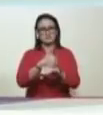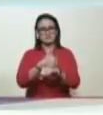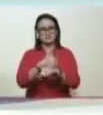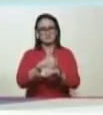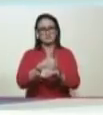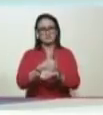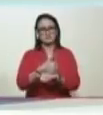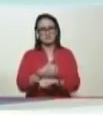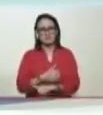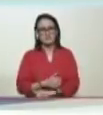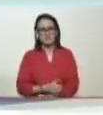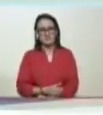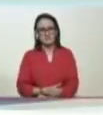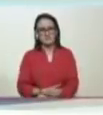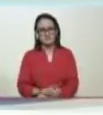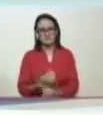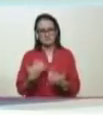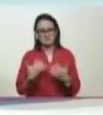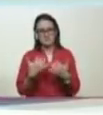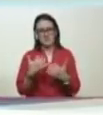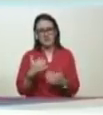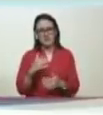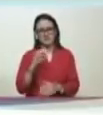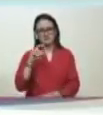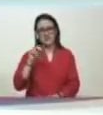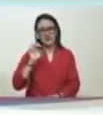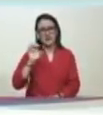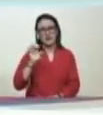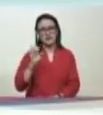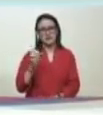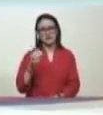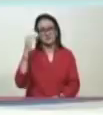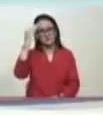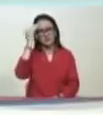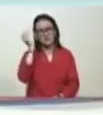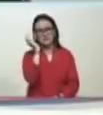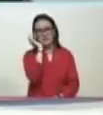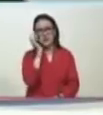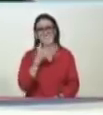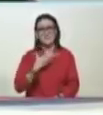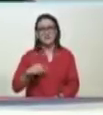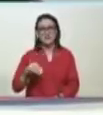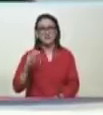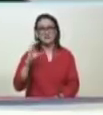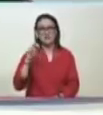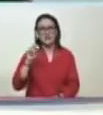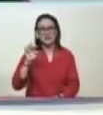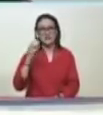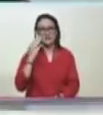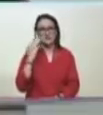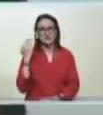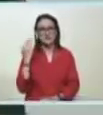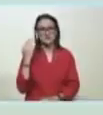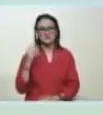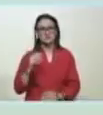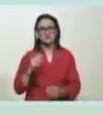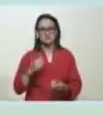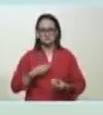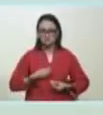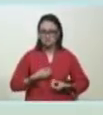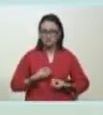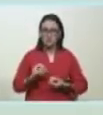en cuanto al poder electoral, doctora Tibisay Lucena, para ratificarle a